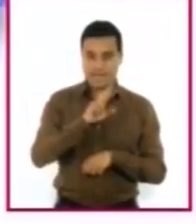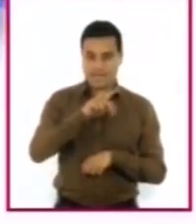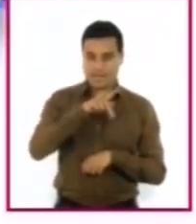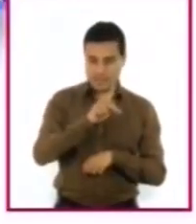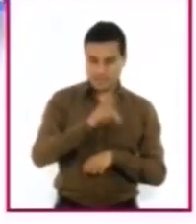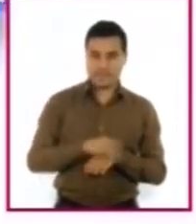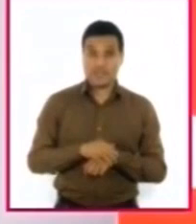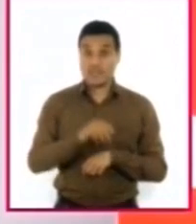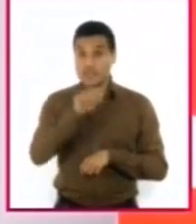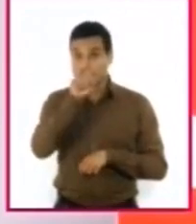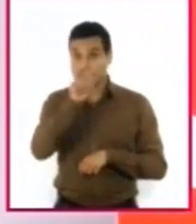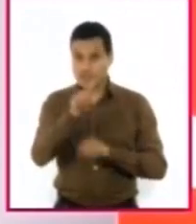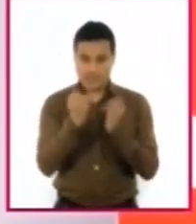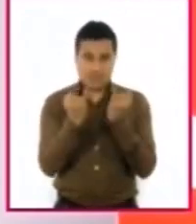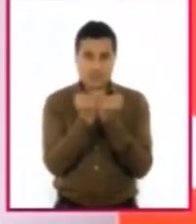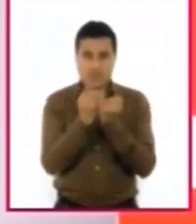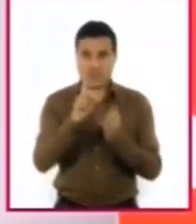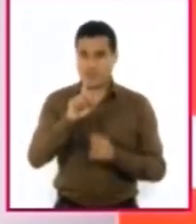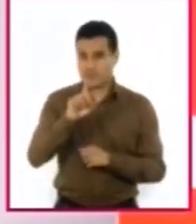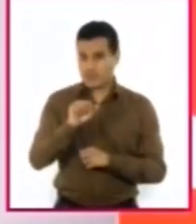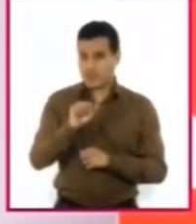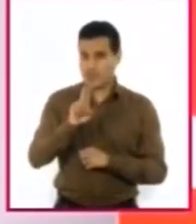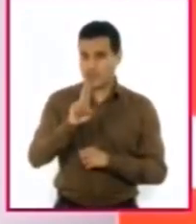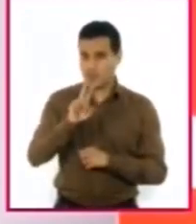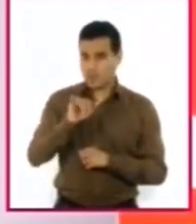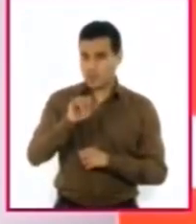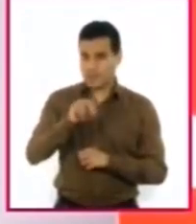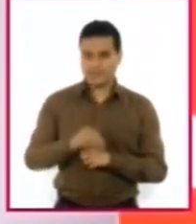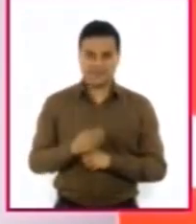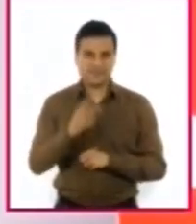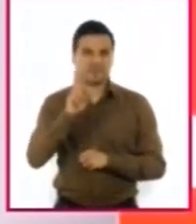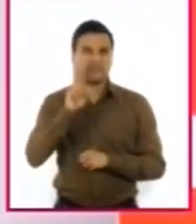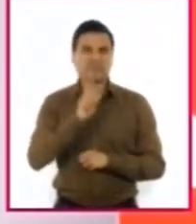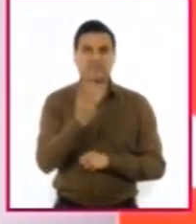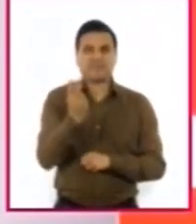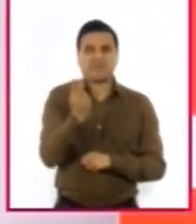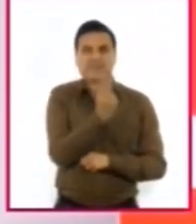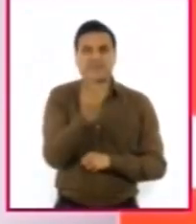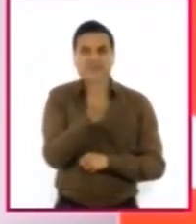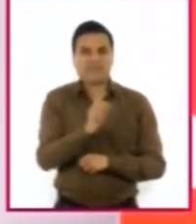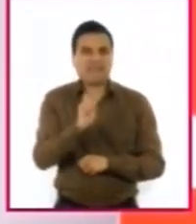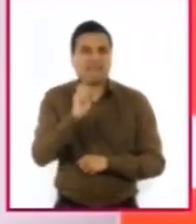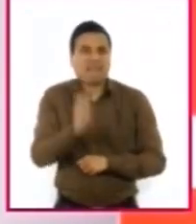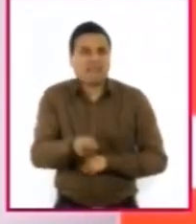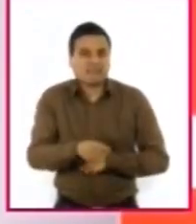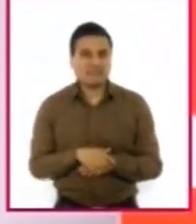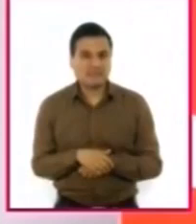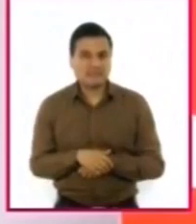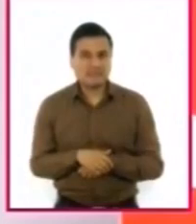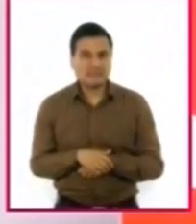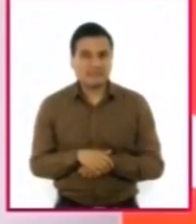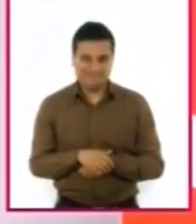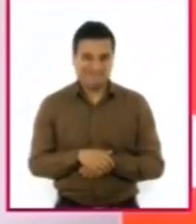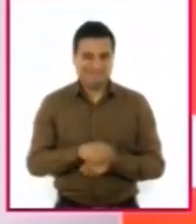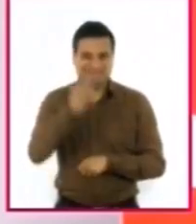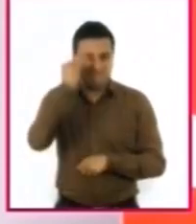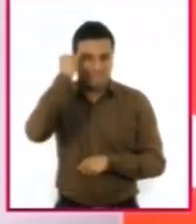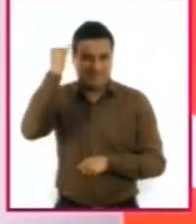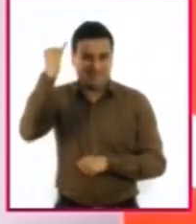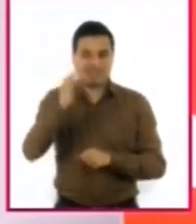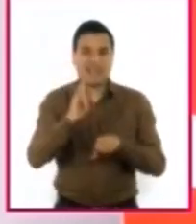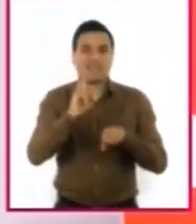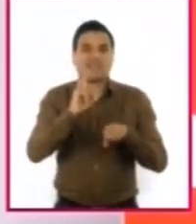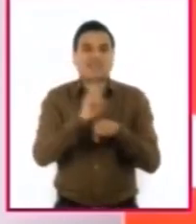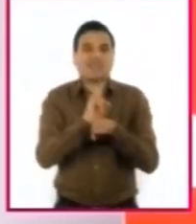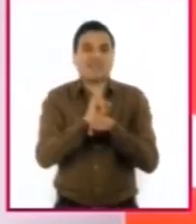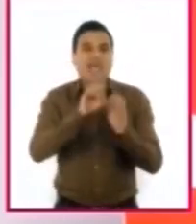Charles Darwin. Conozcamos más de ellos. Hagamos un ejercicio de imaginación, de un diálogo entre ellos si en algún